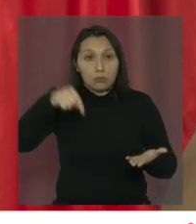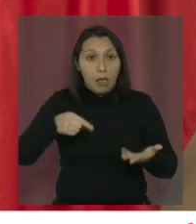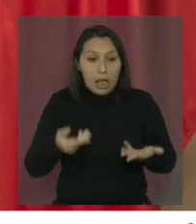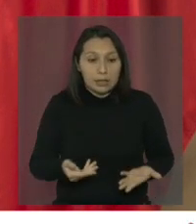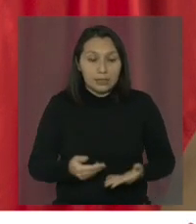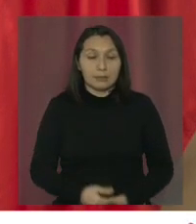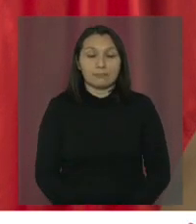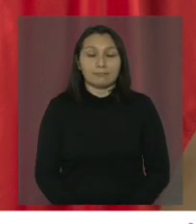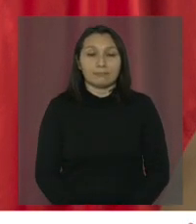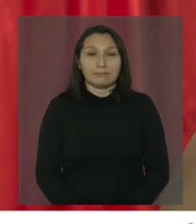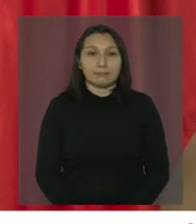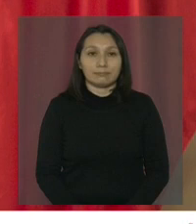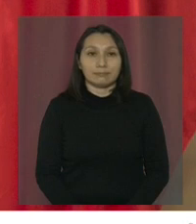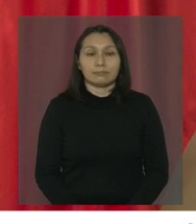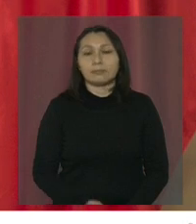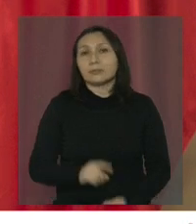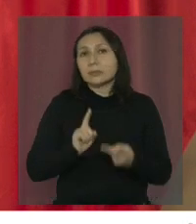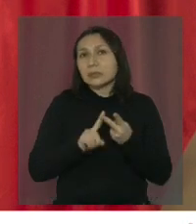estamos